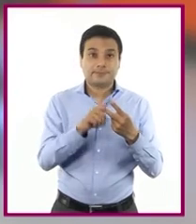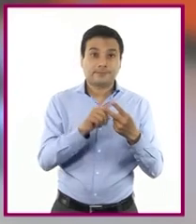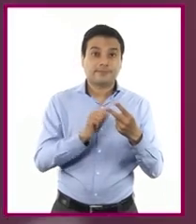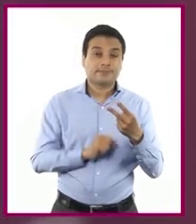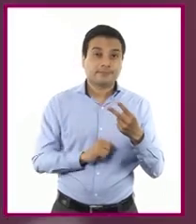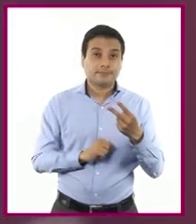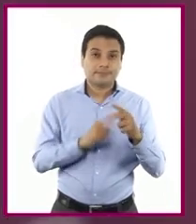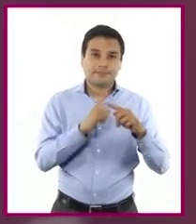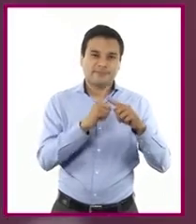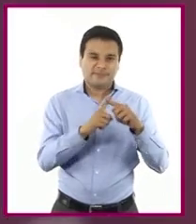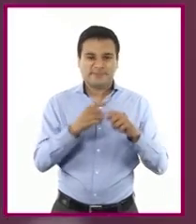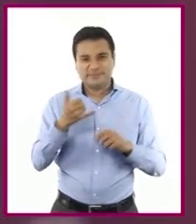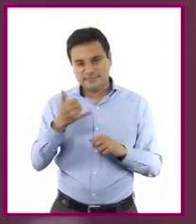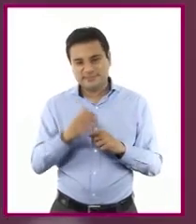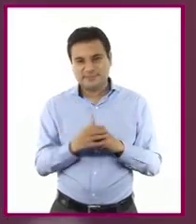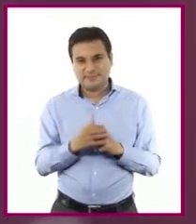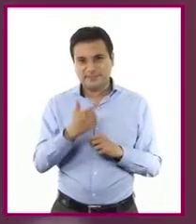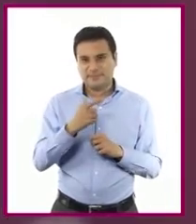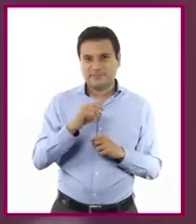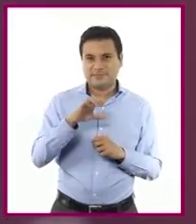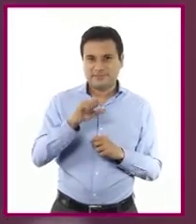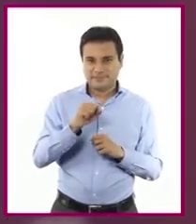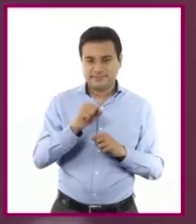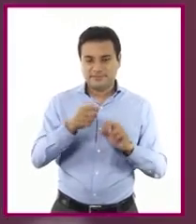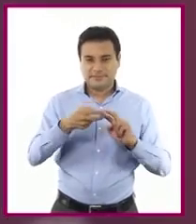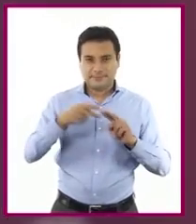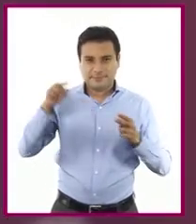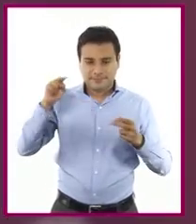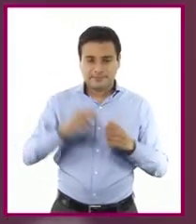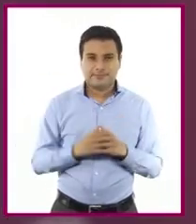Cromosomas, genes y ADN.